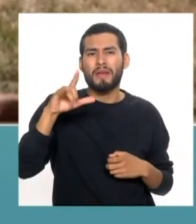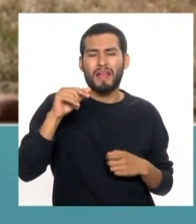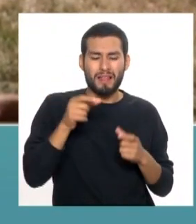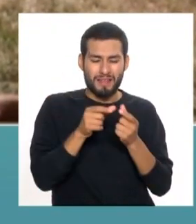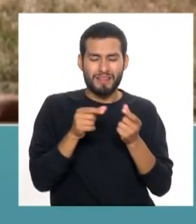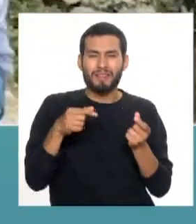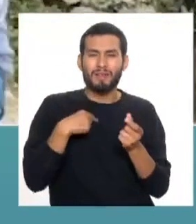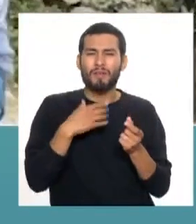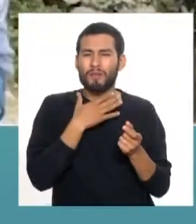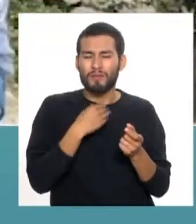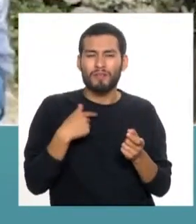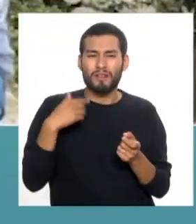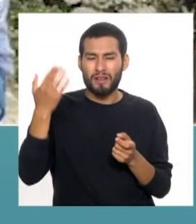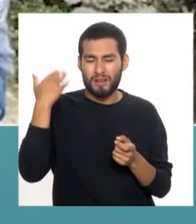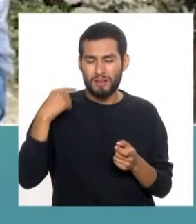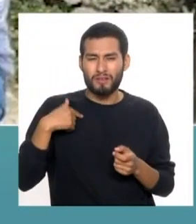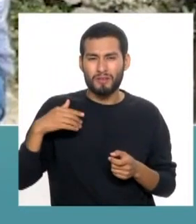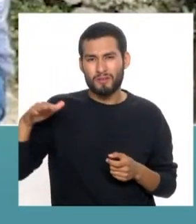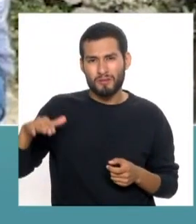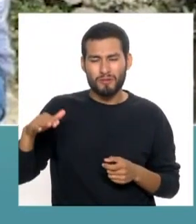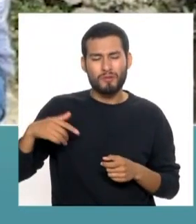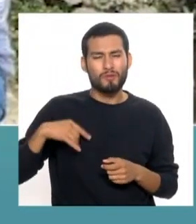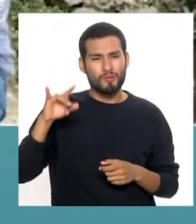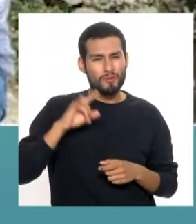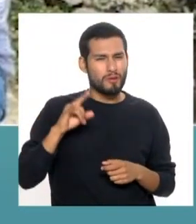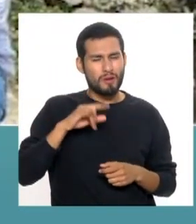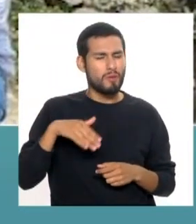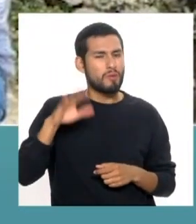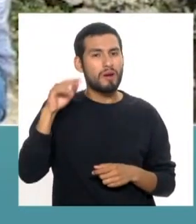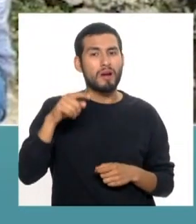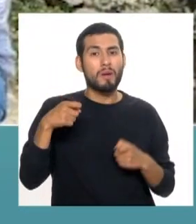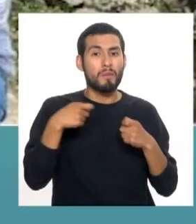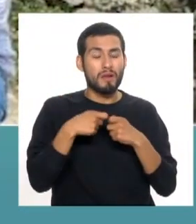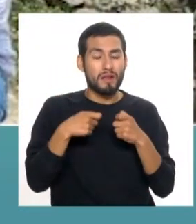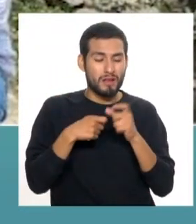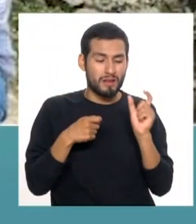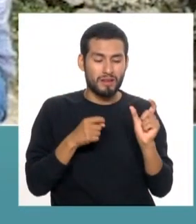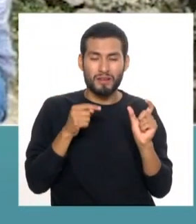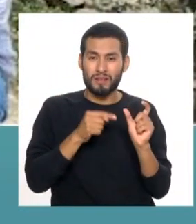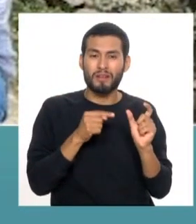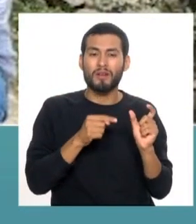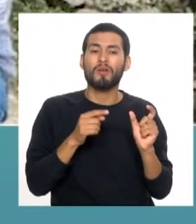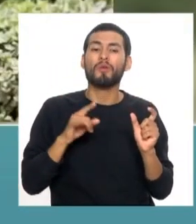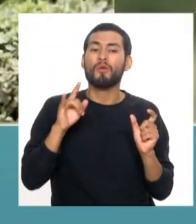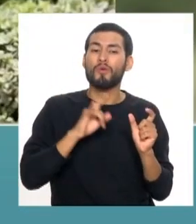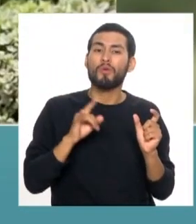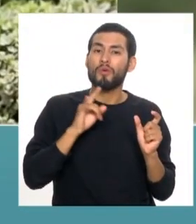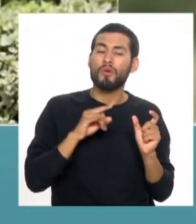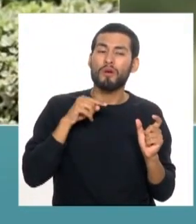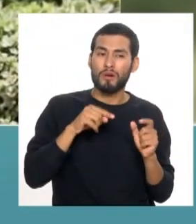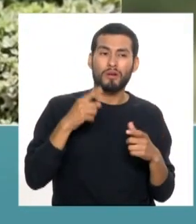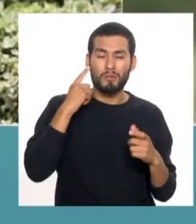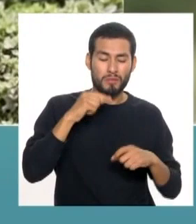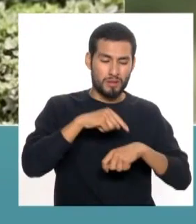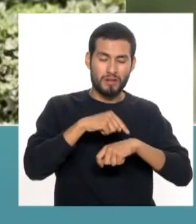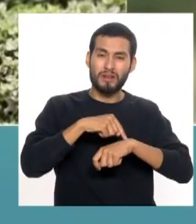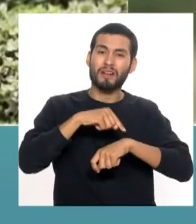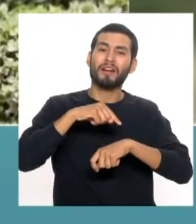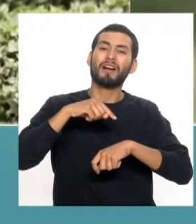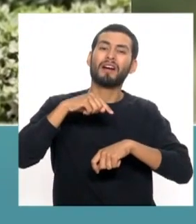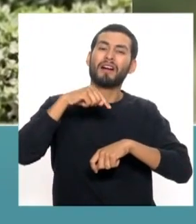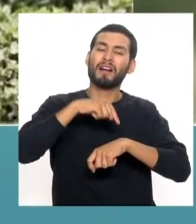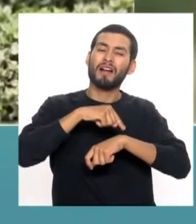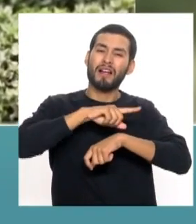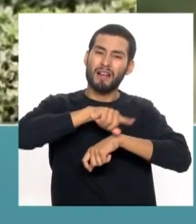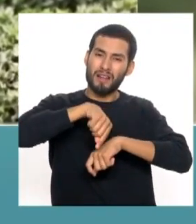mis mejores amigos cuando era niño. Pequeño, porque las pilas eran para poder utilizar para el reloj, ¿no? O sea,